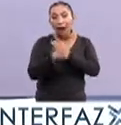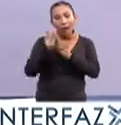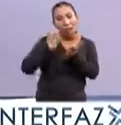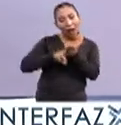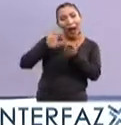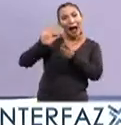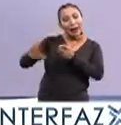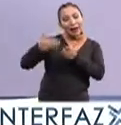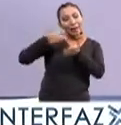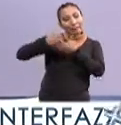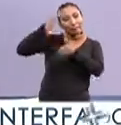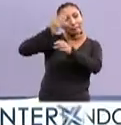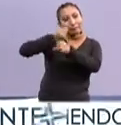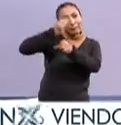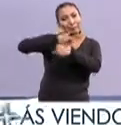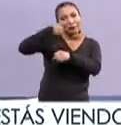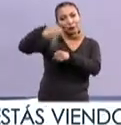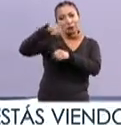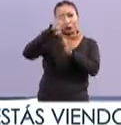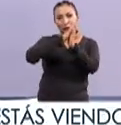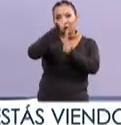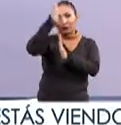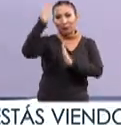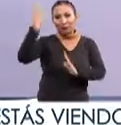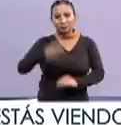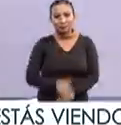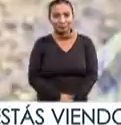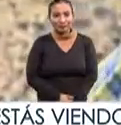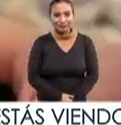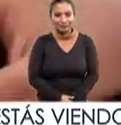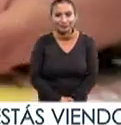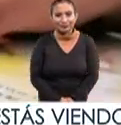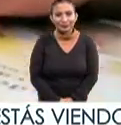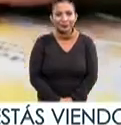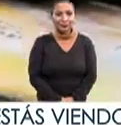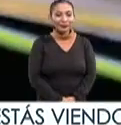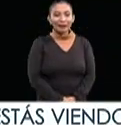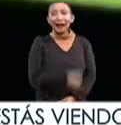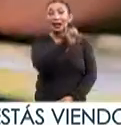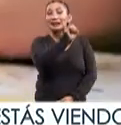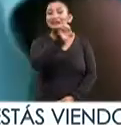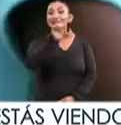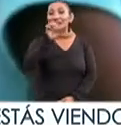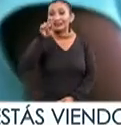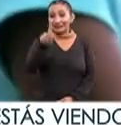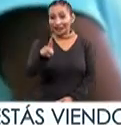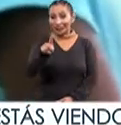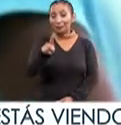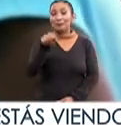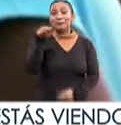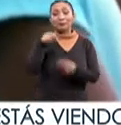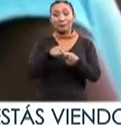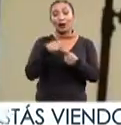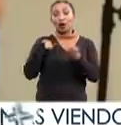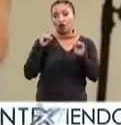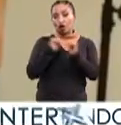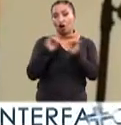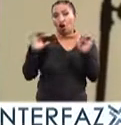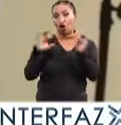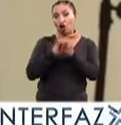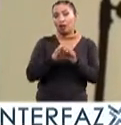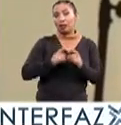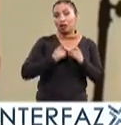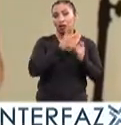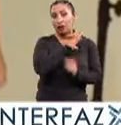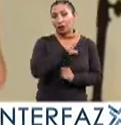revalorar y modernizar las bibliotecas. La Secretaría de Educación Pública, a través de la